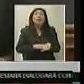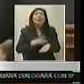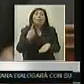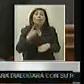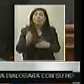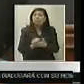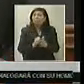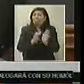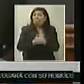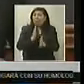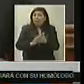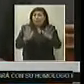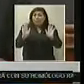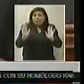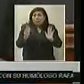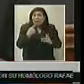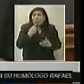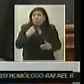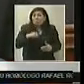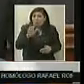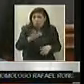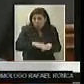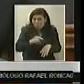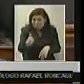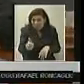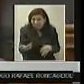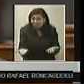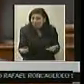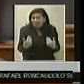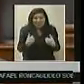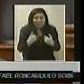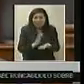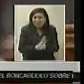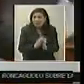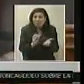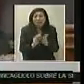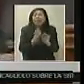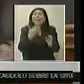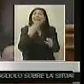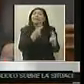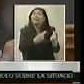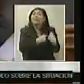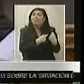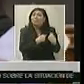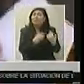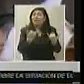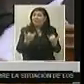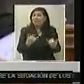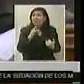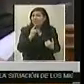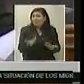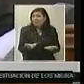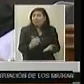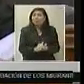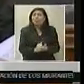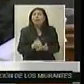para limpiarnos las manos, presidente, a un municipio? Y si con eso no tenemos claro quién es responsable, aquí está,